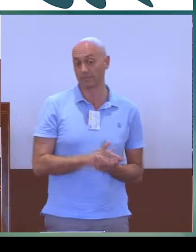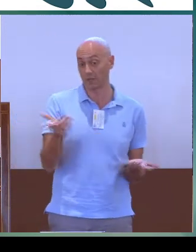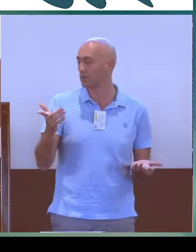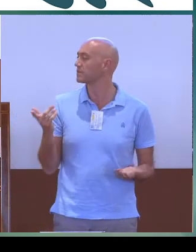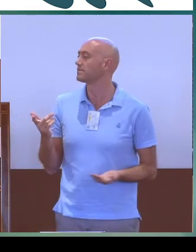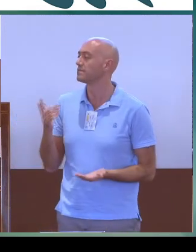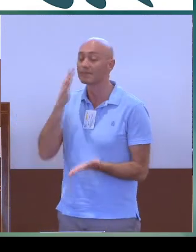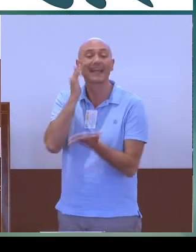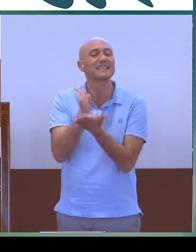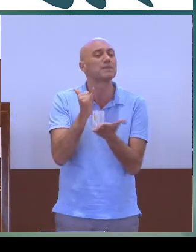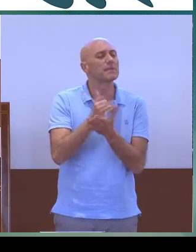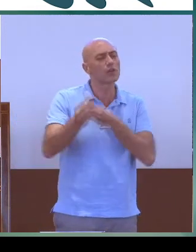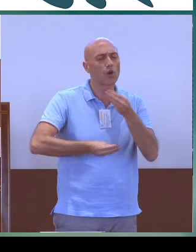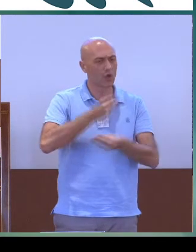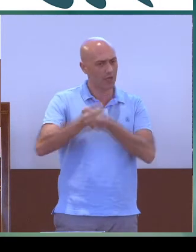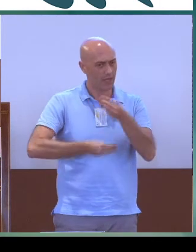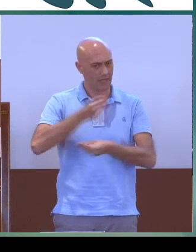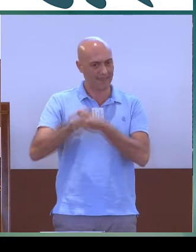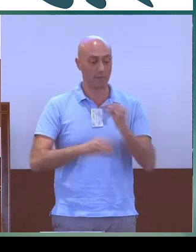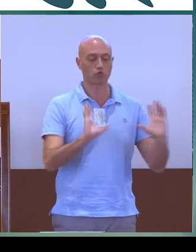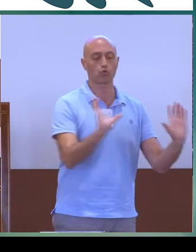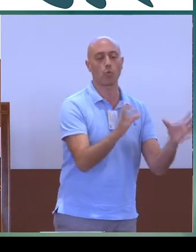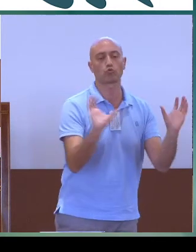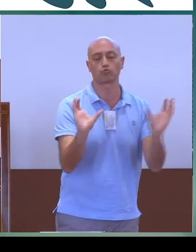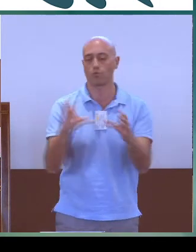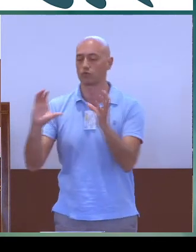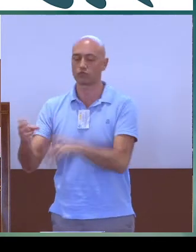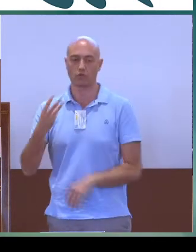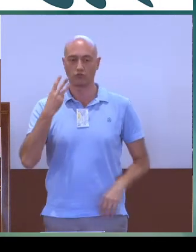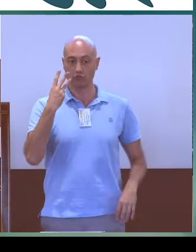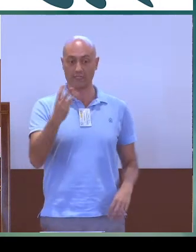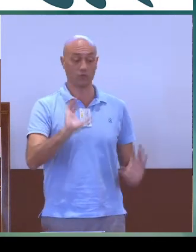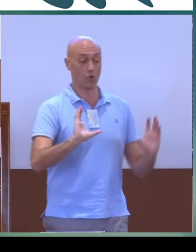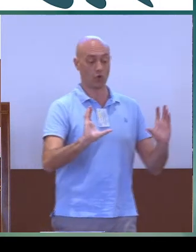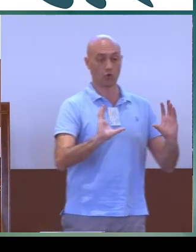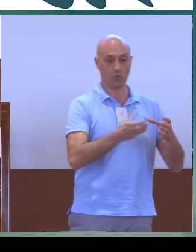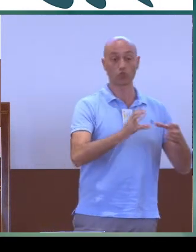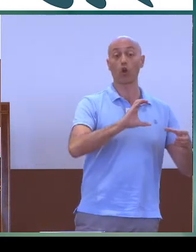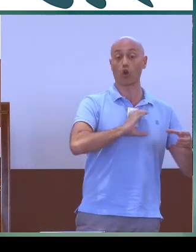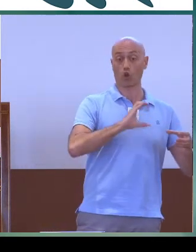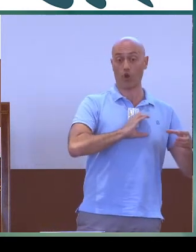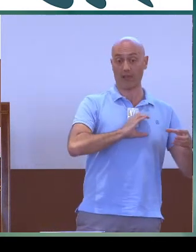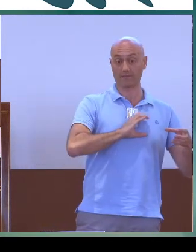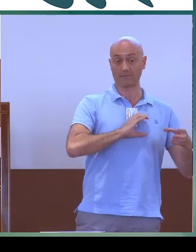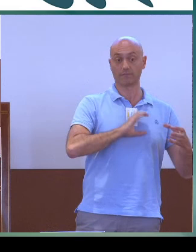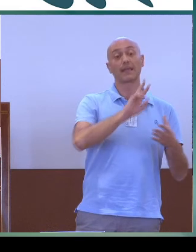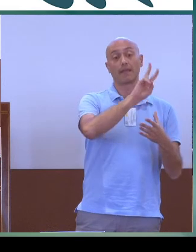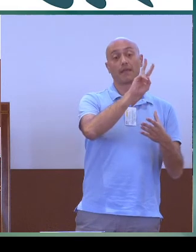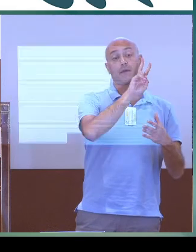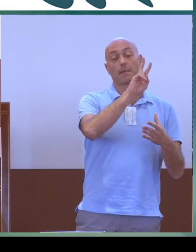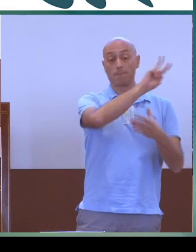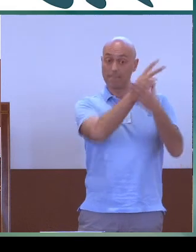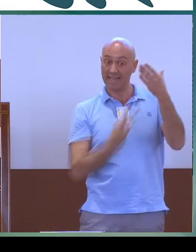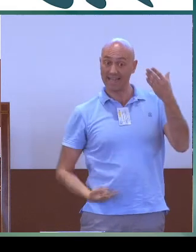experimento, los participantes fueron 3 grupos. Los CODAS, que son las personas que aprenden lengua de signos